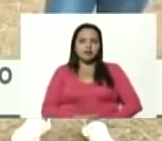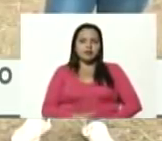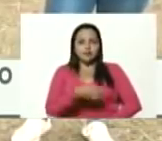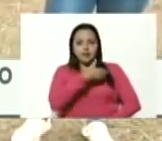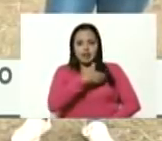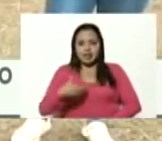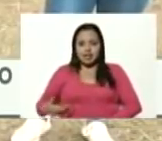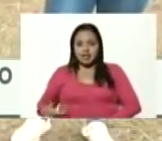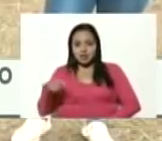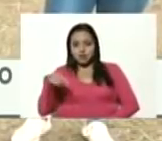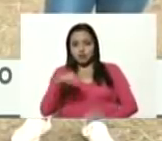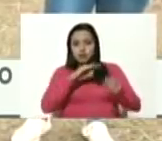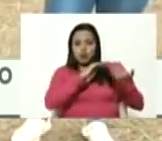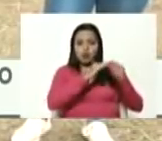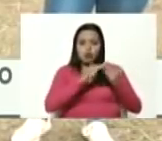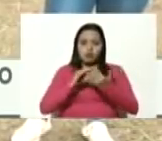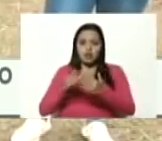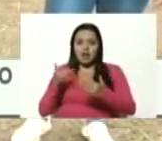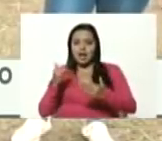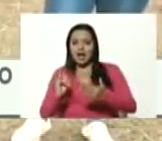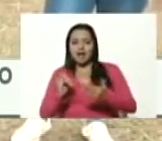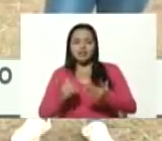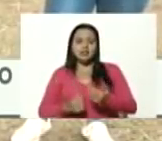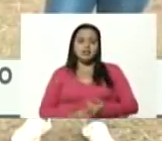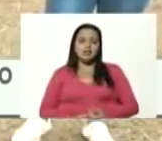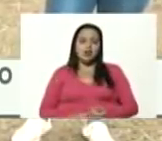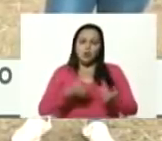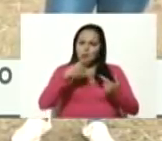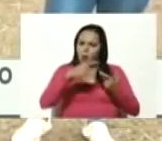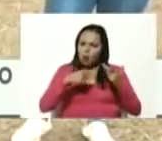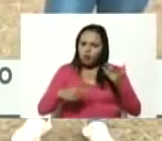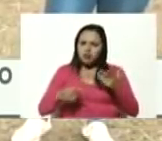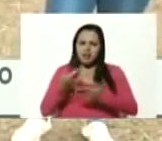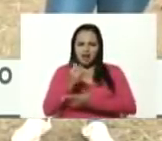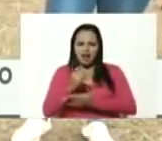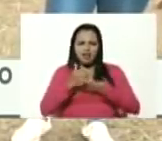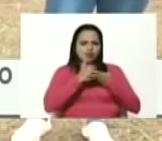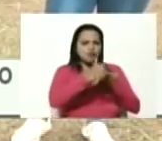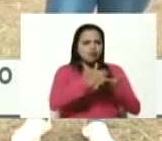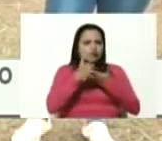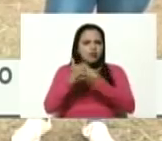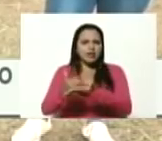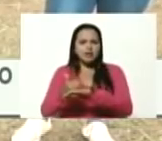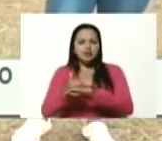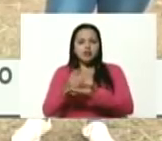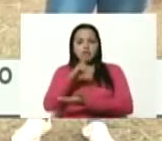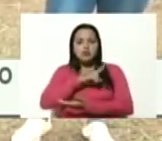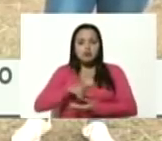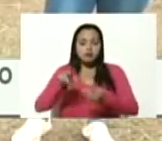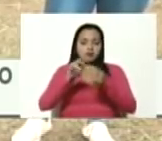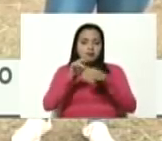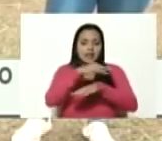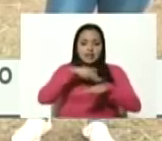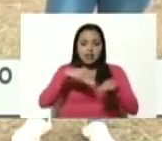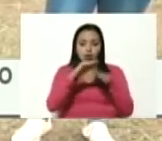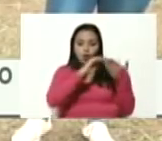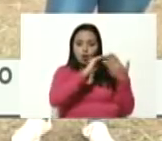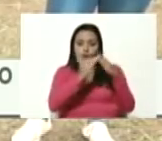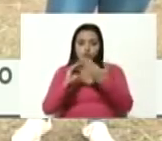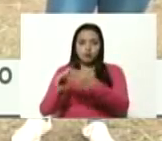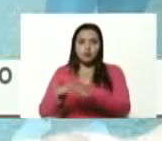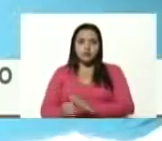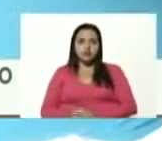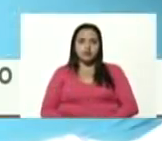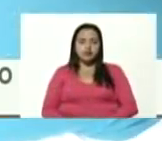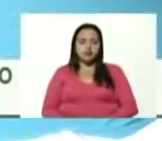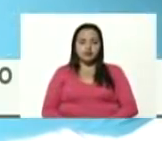Presidente, nuestra comunidad, bueno, cuenta con otras cosas que han sido beneficiadas a través del Ministerio de la Comuna. Y bueno,